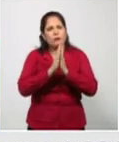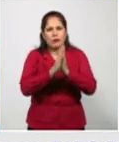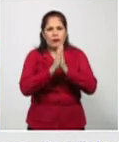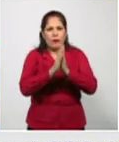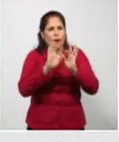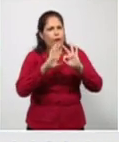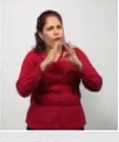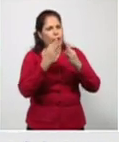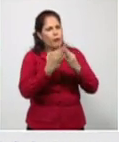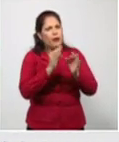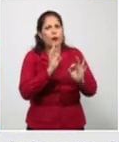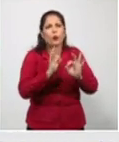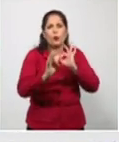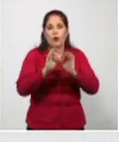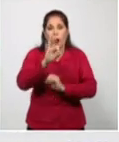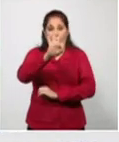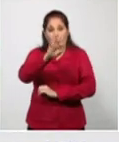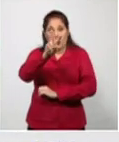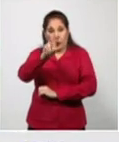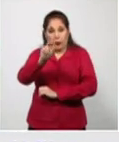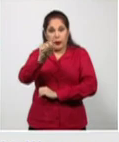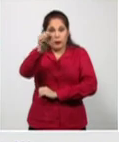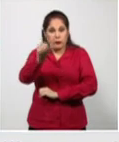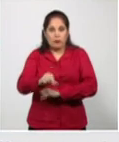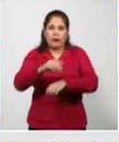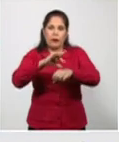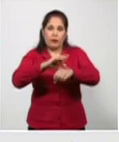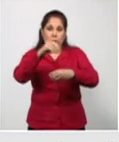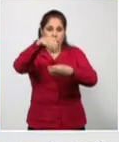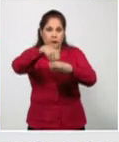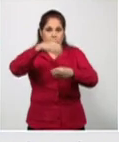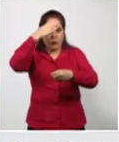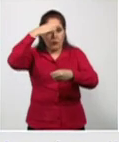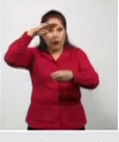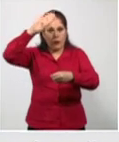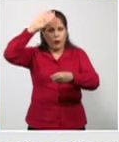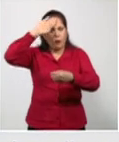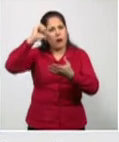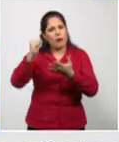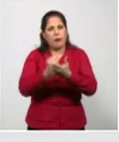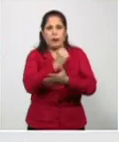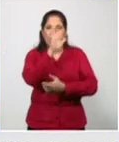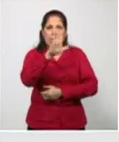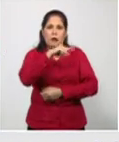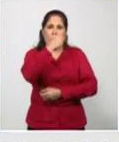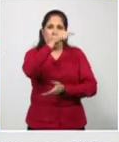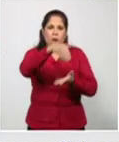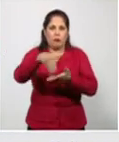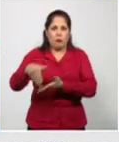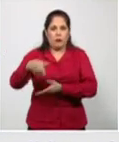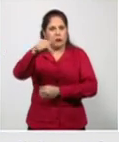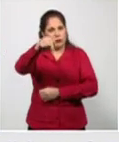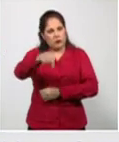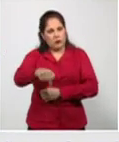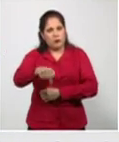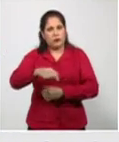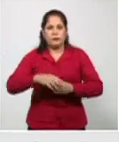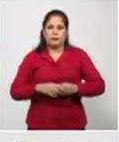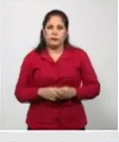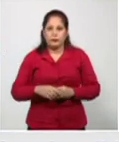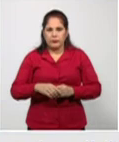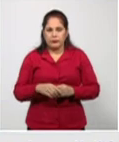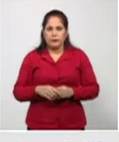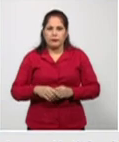Hoy la nación, 820 diagnosticados con la COVID-19 y lamentablemente 5 fallecidos a consecuencia